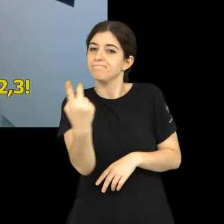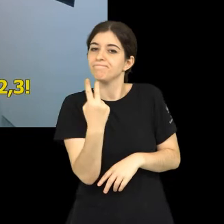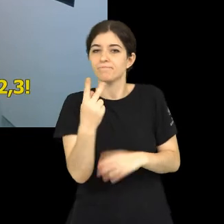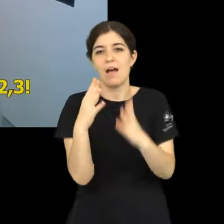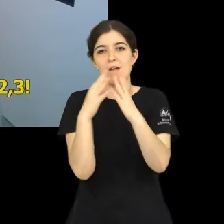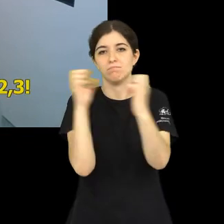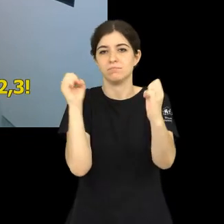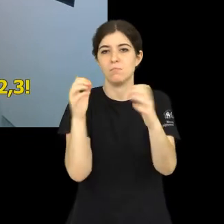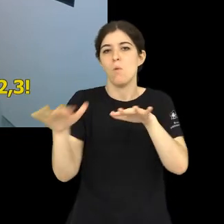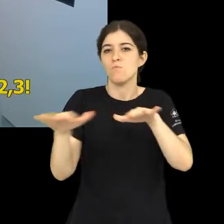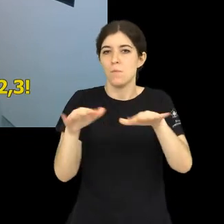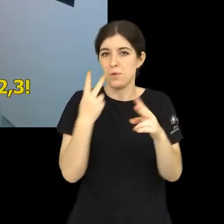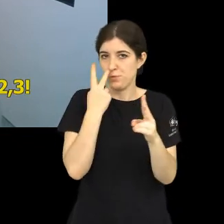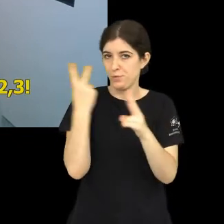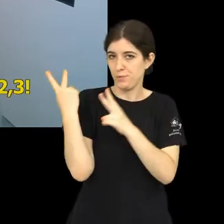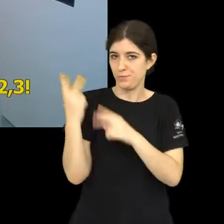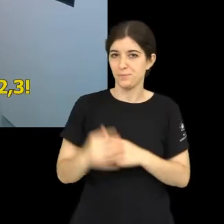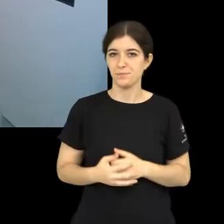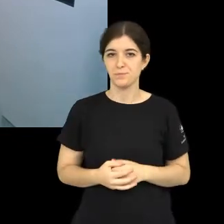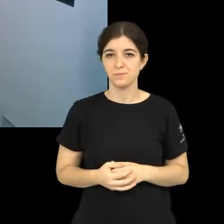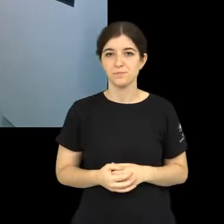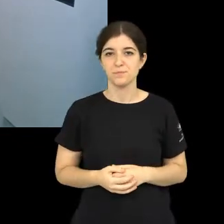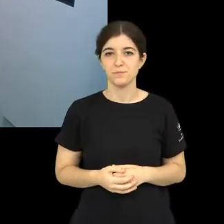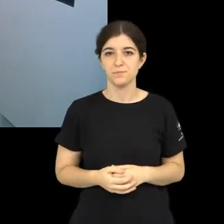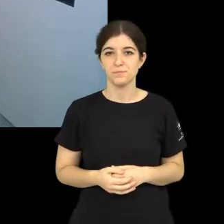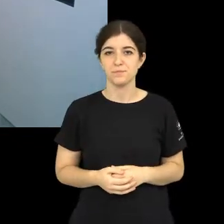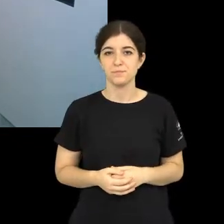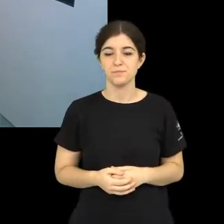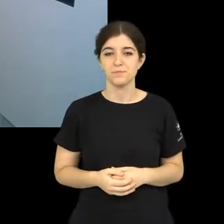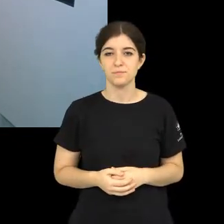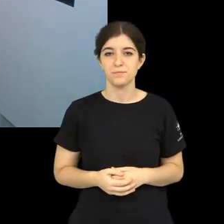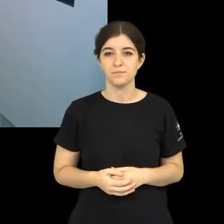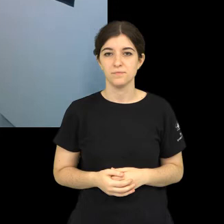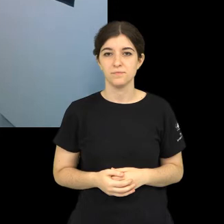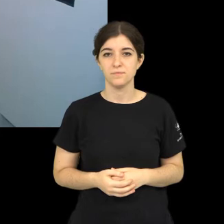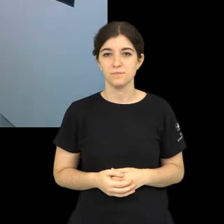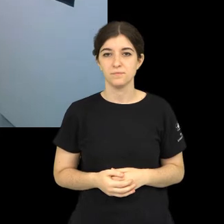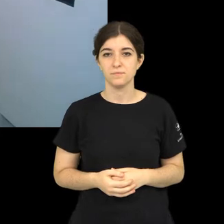desplazamiento hacia la derecha. Uno, dos, tres.